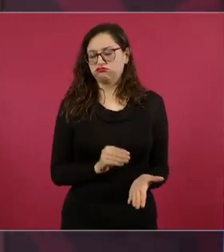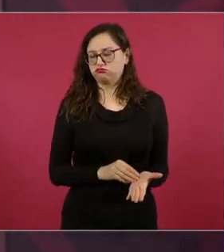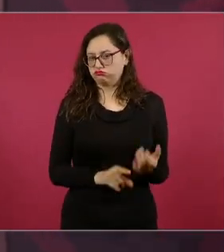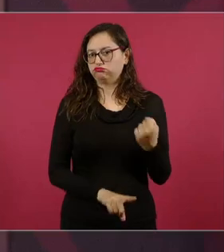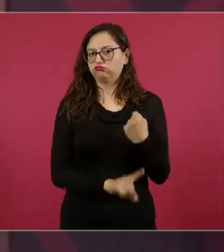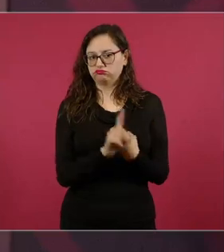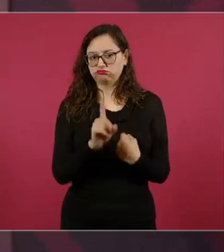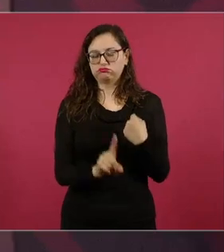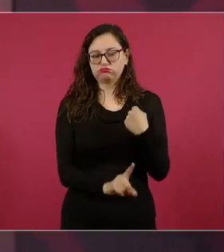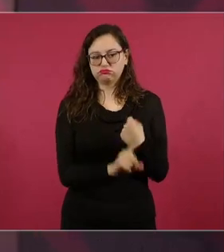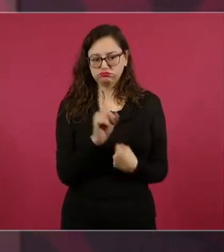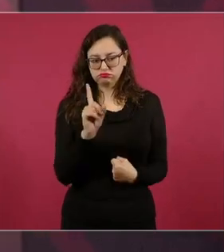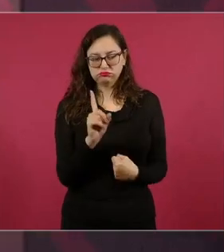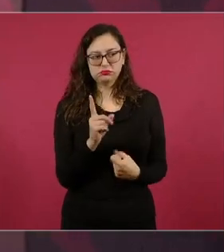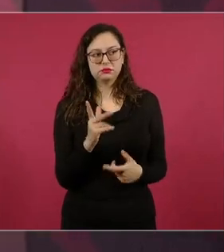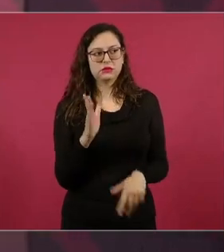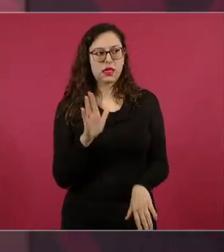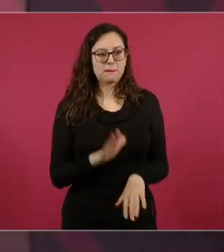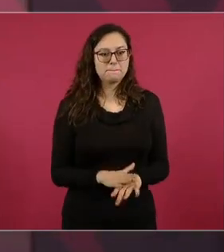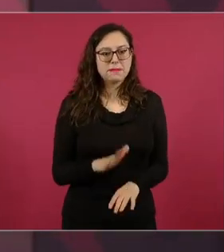que sean más sensibles,